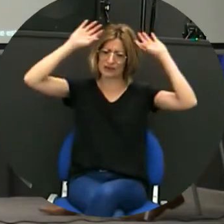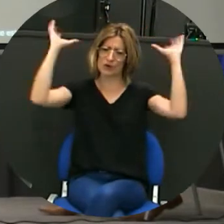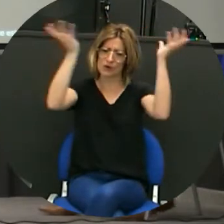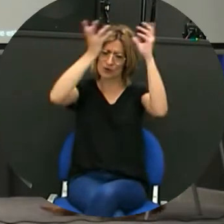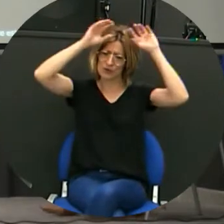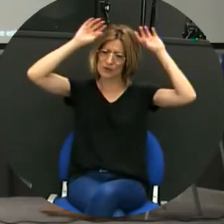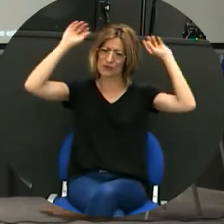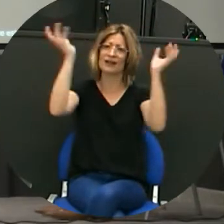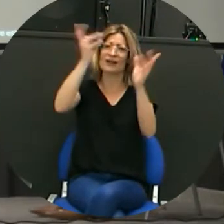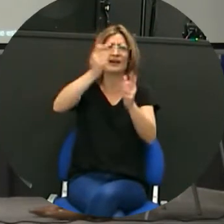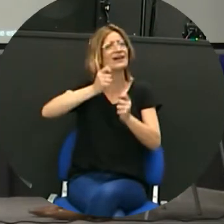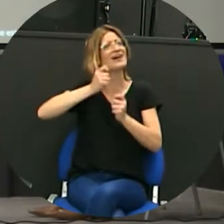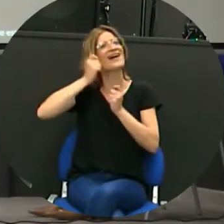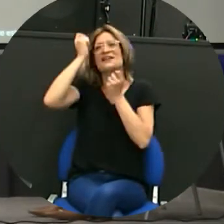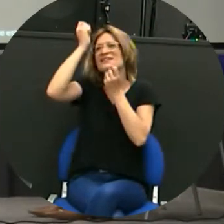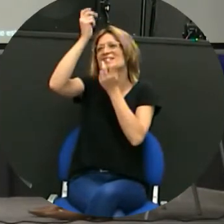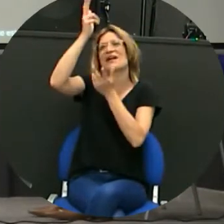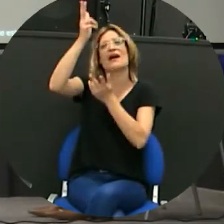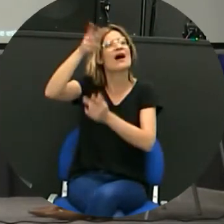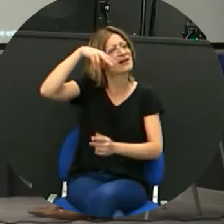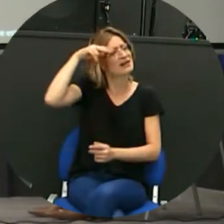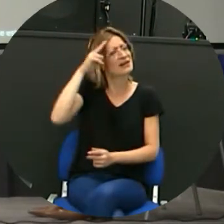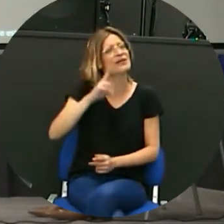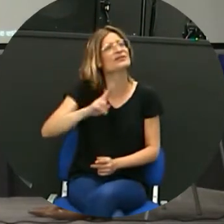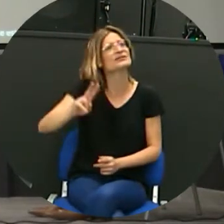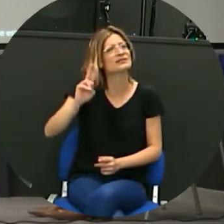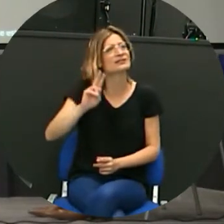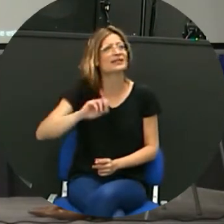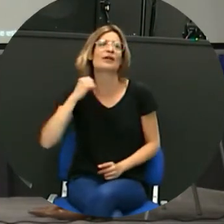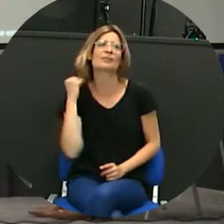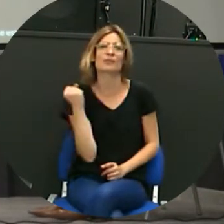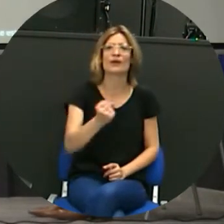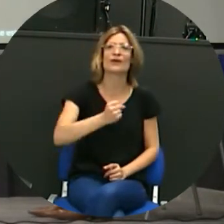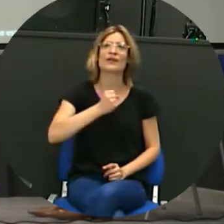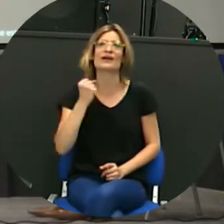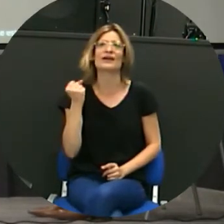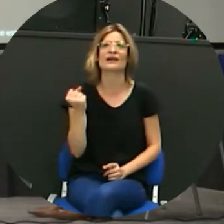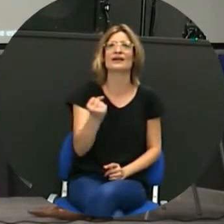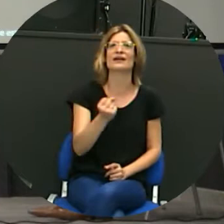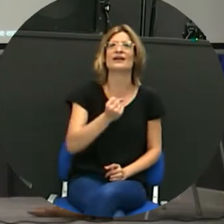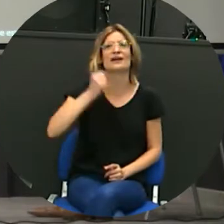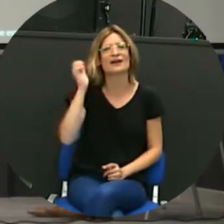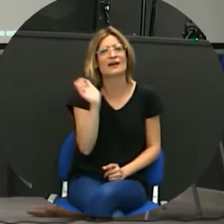la gloria, sea la honra y el